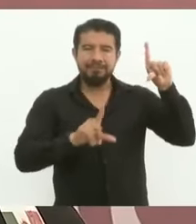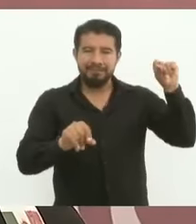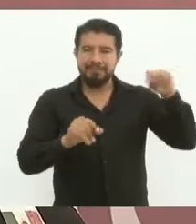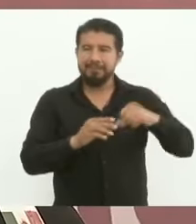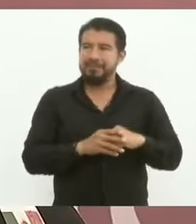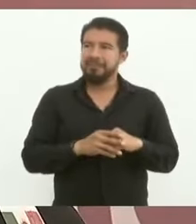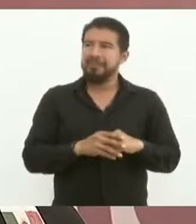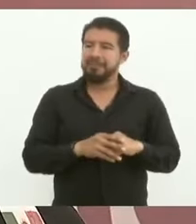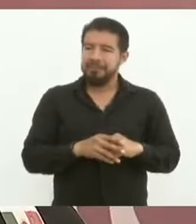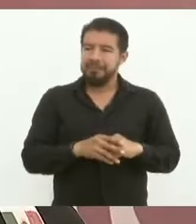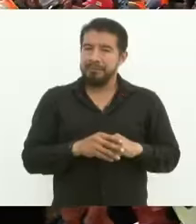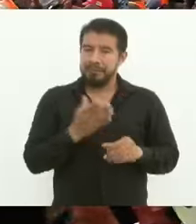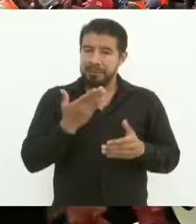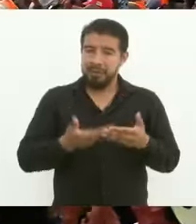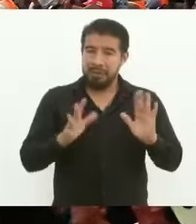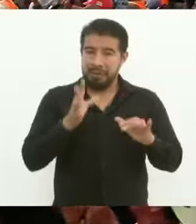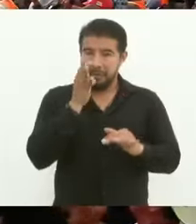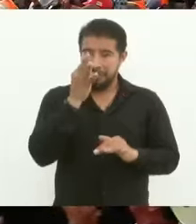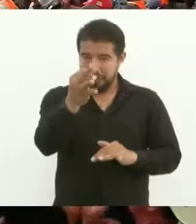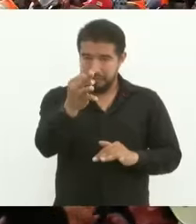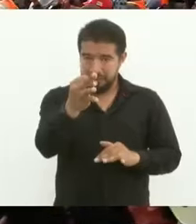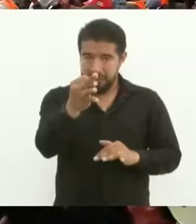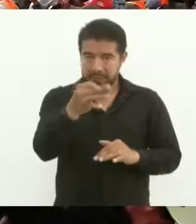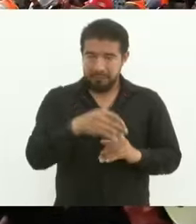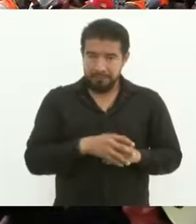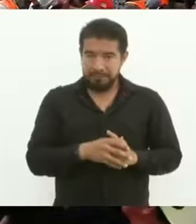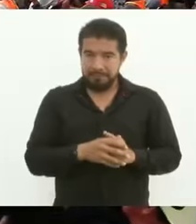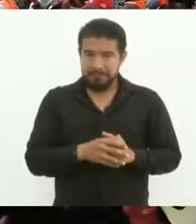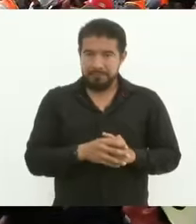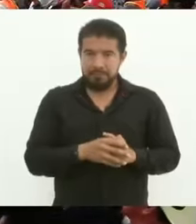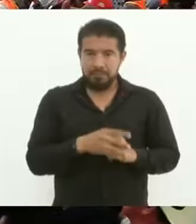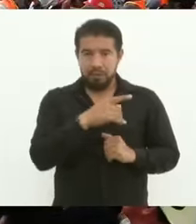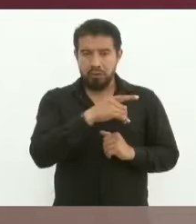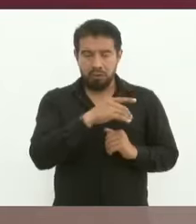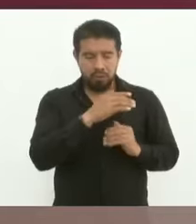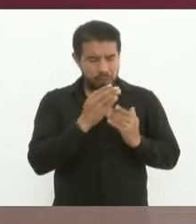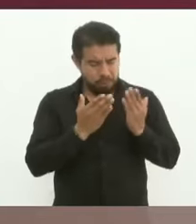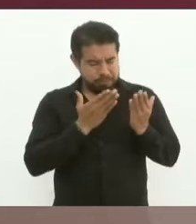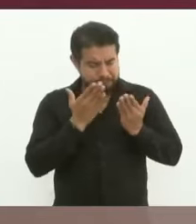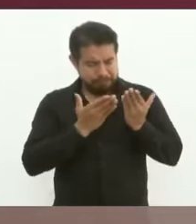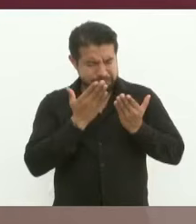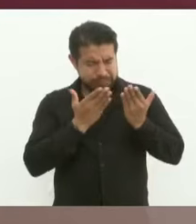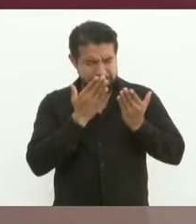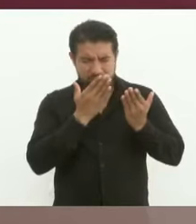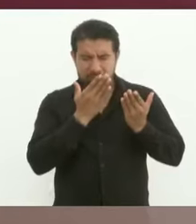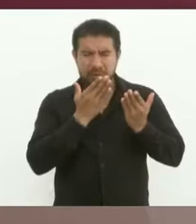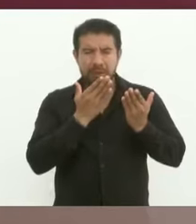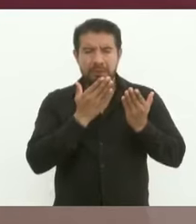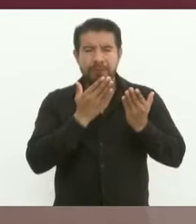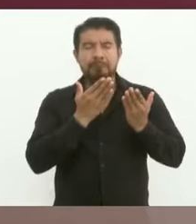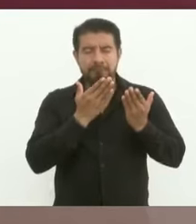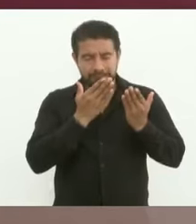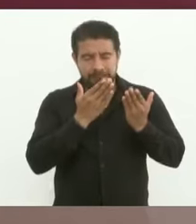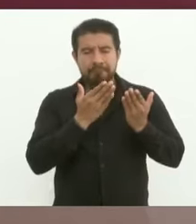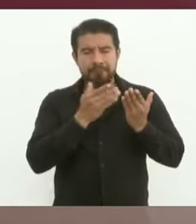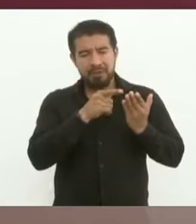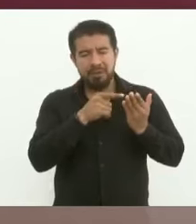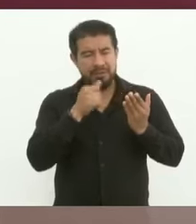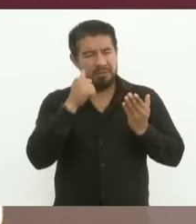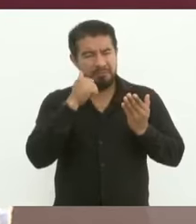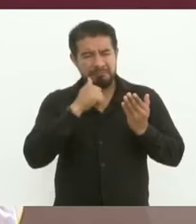De aquí se ha dicho, pero es preparada. Y siempre me detengo a